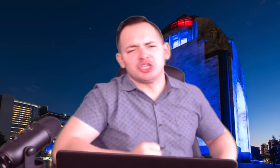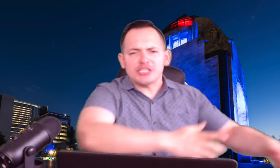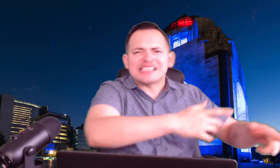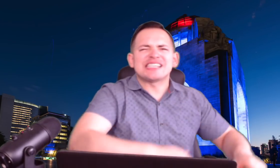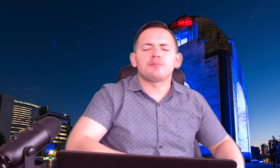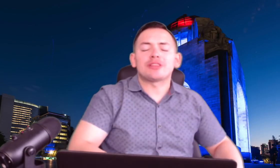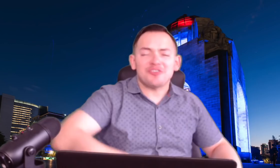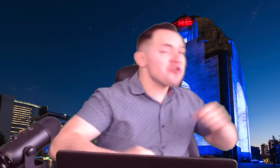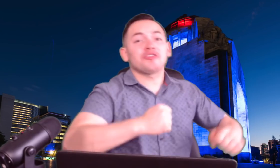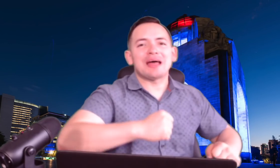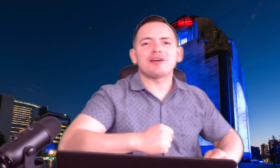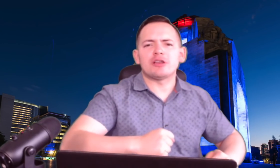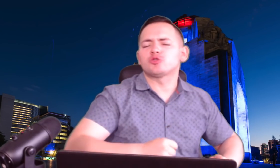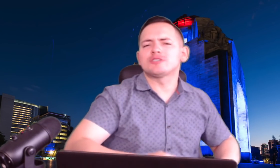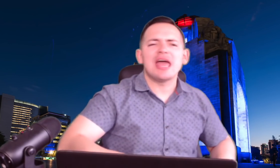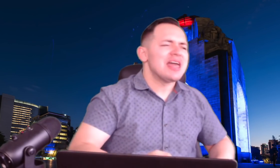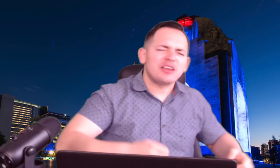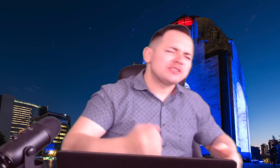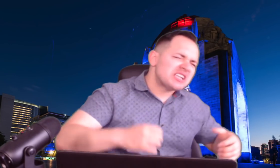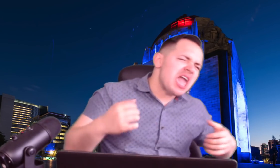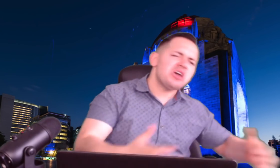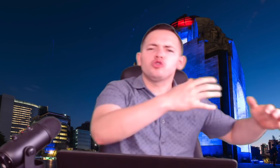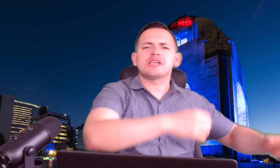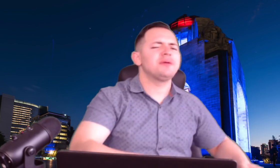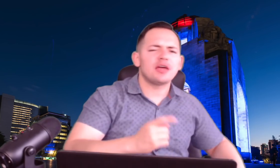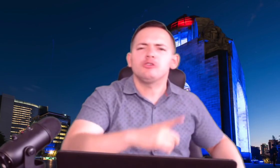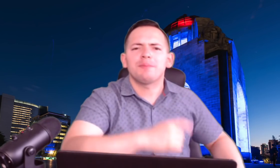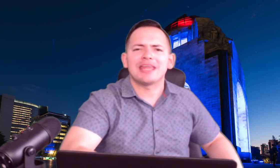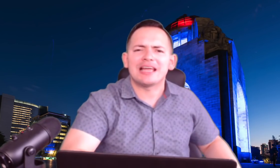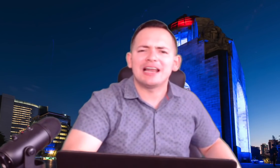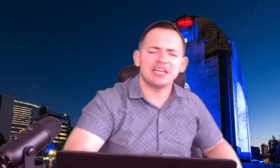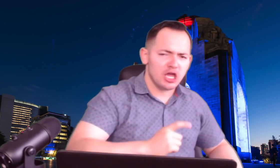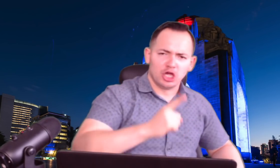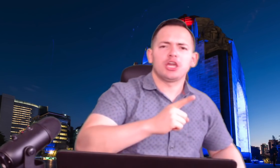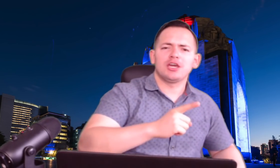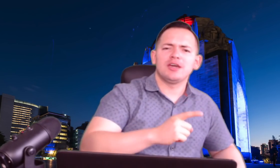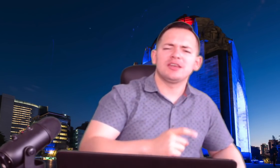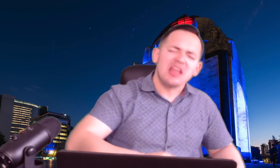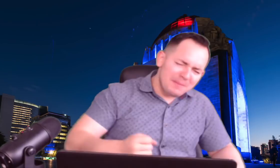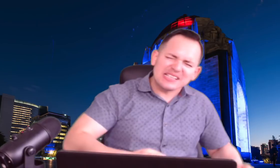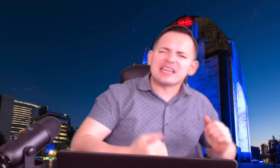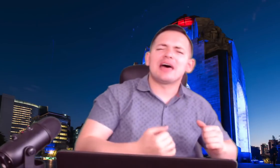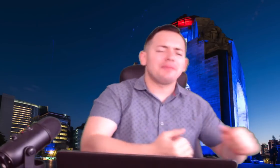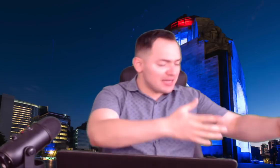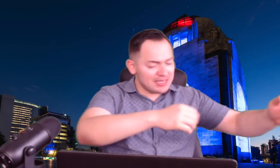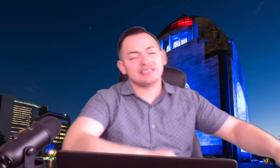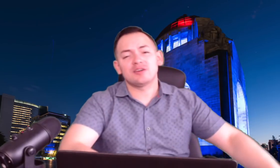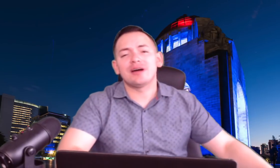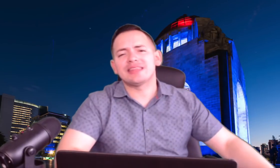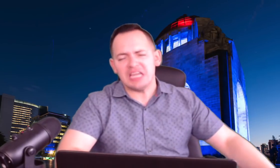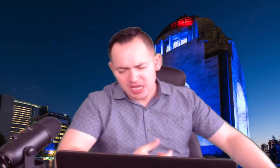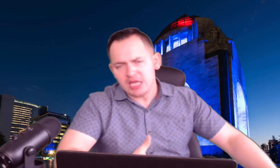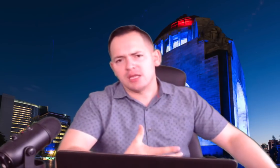déjenme decirles que este reportero no contaba con la astucia de nuestra hermosa y bella Luisa María Alcalde, quien más tardaba